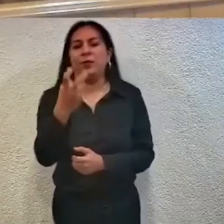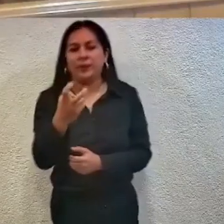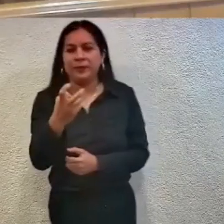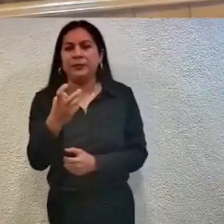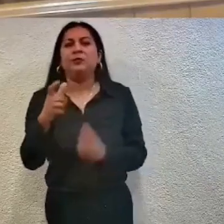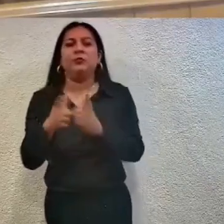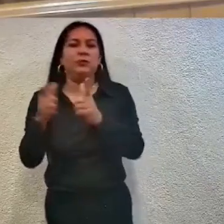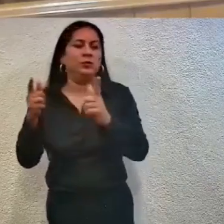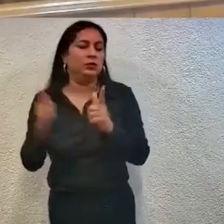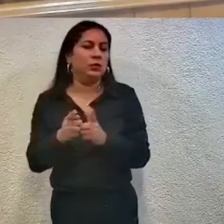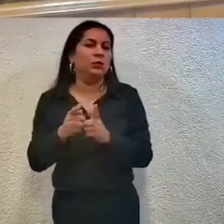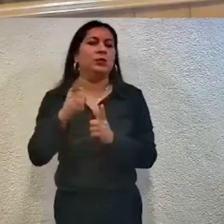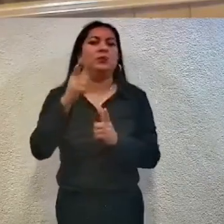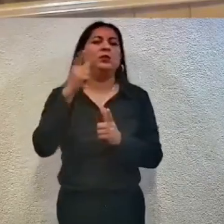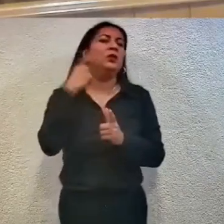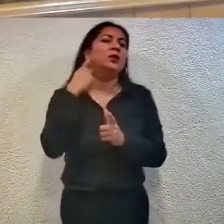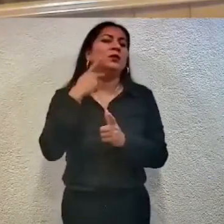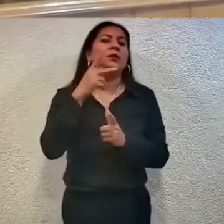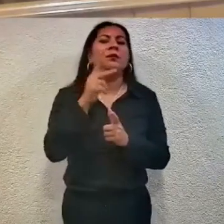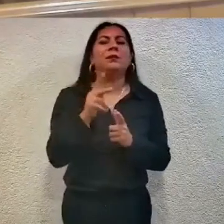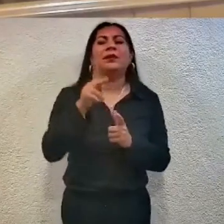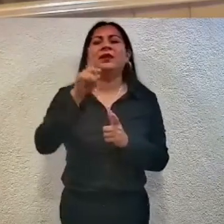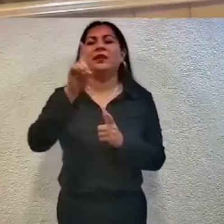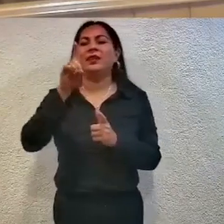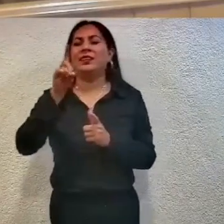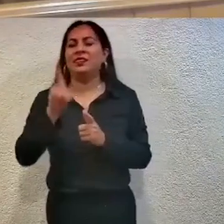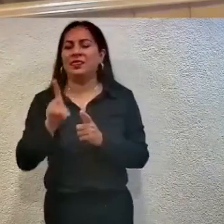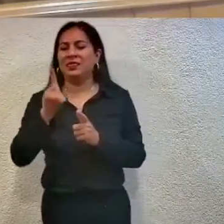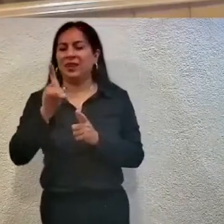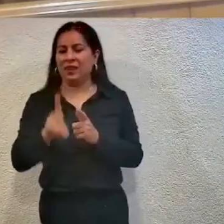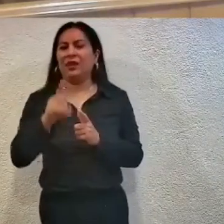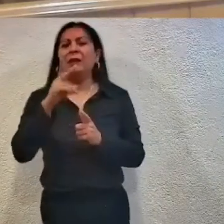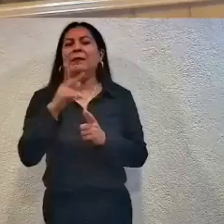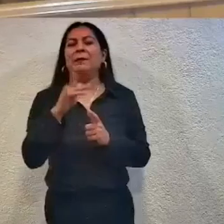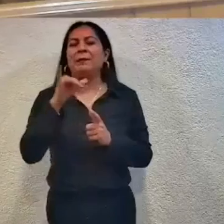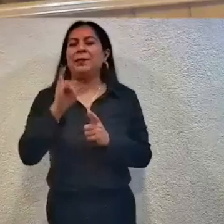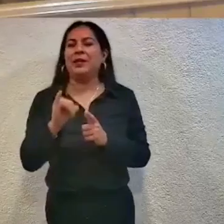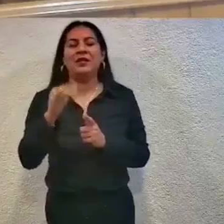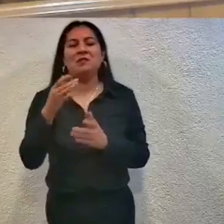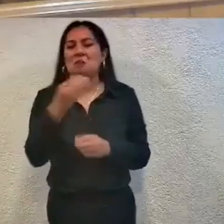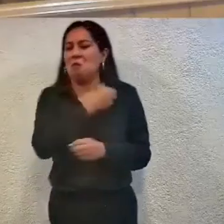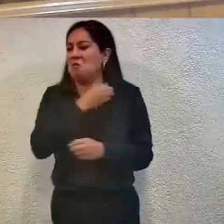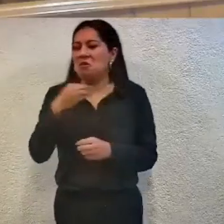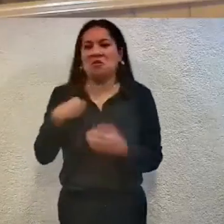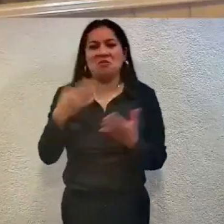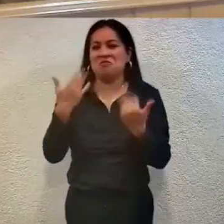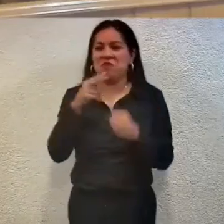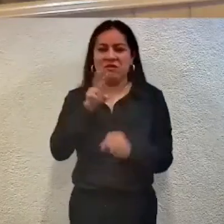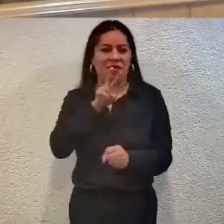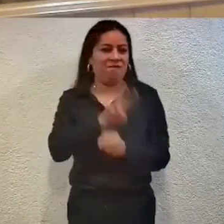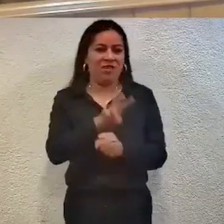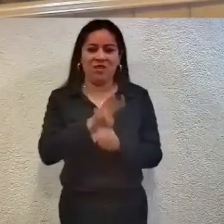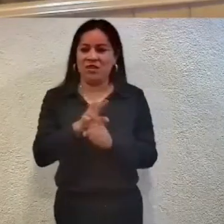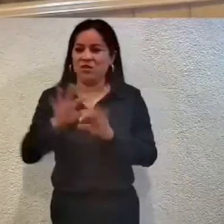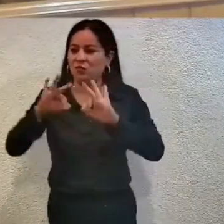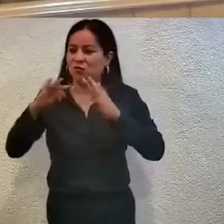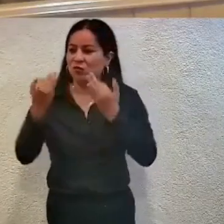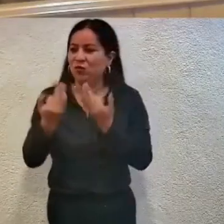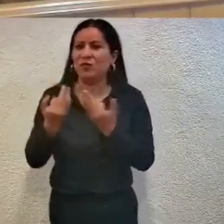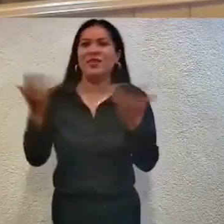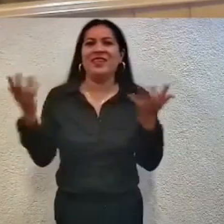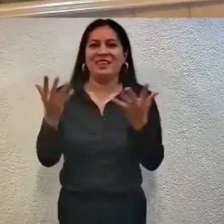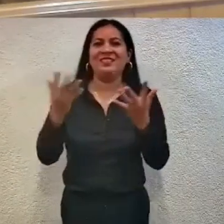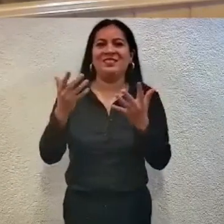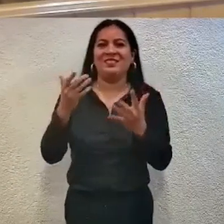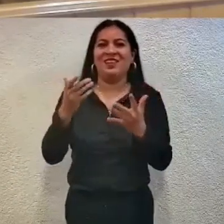postulado. Luego, entonces, los partidos de la Revolución Democrática y Revolucionario Institucional no tenían la obligación de